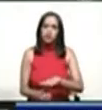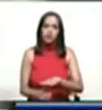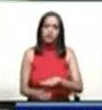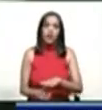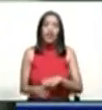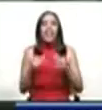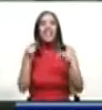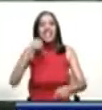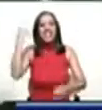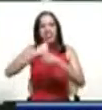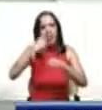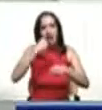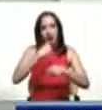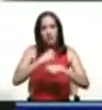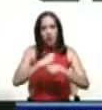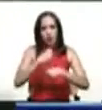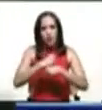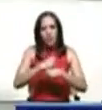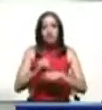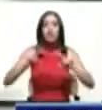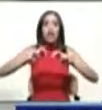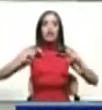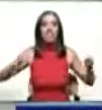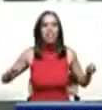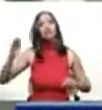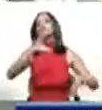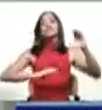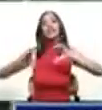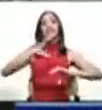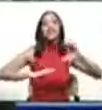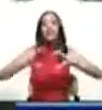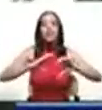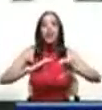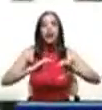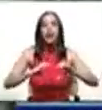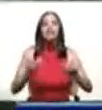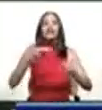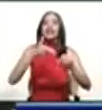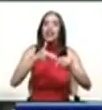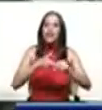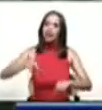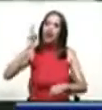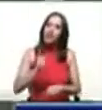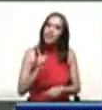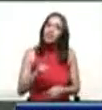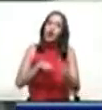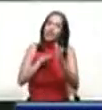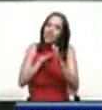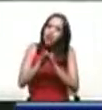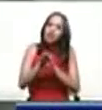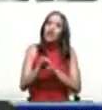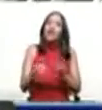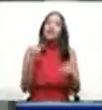las labores de investigación científica que PDVSA ha debido desarrollar en